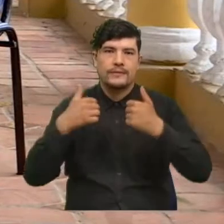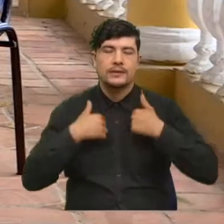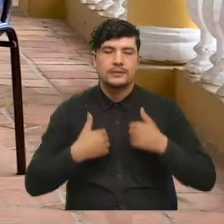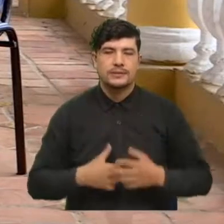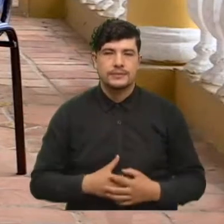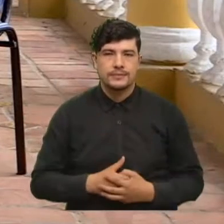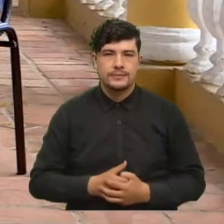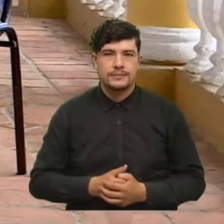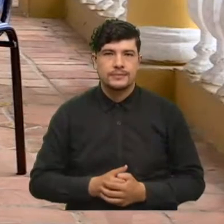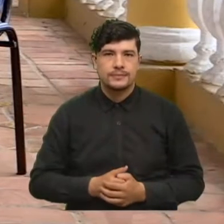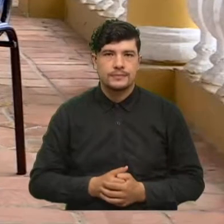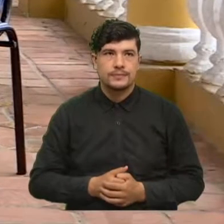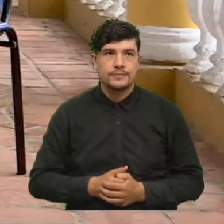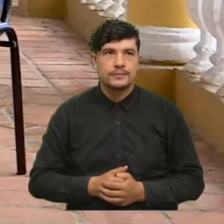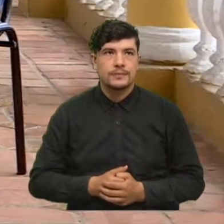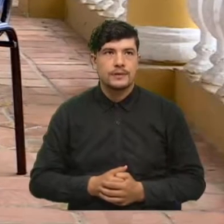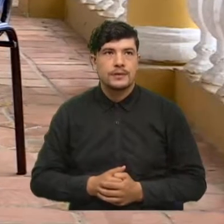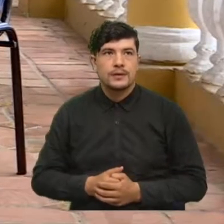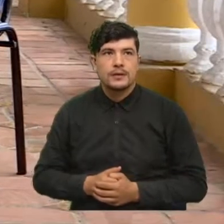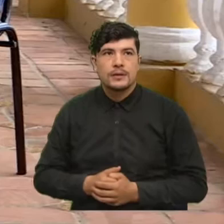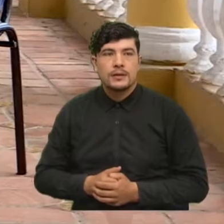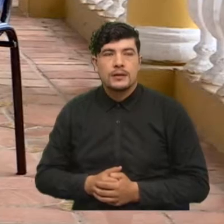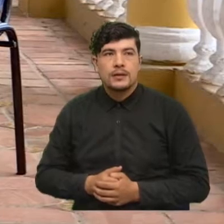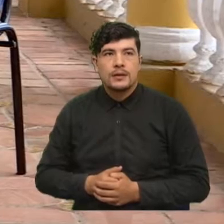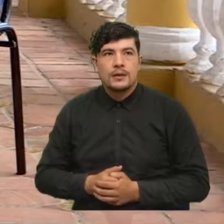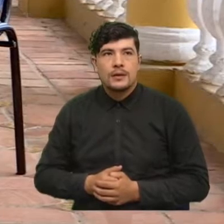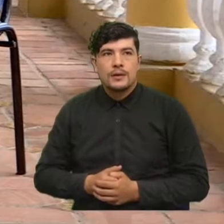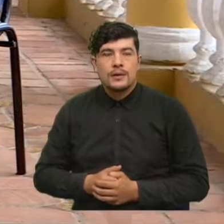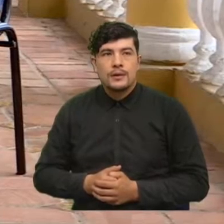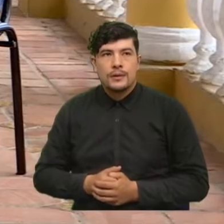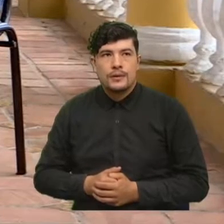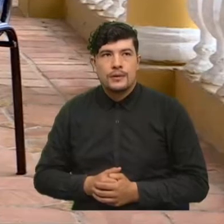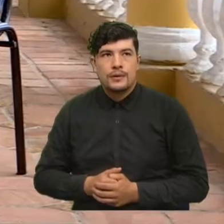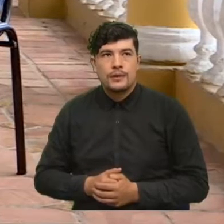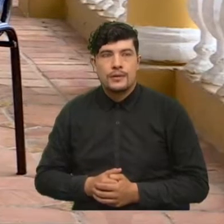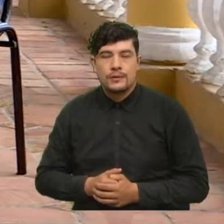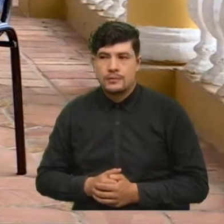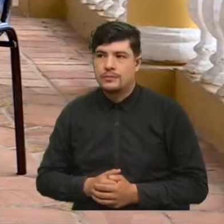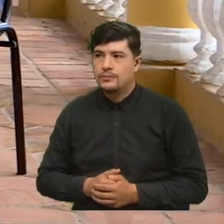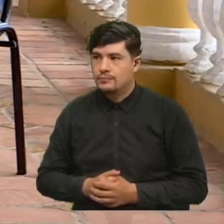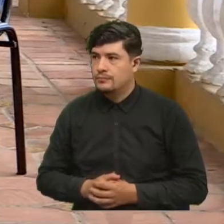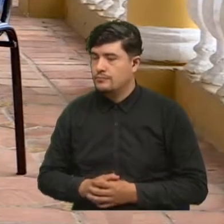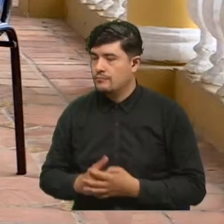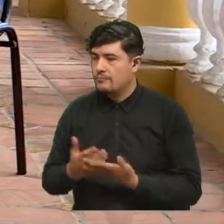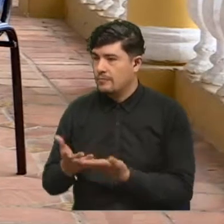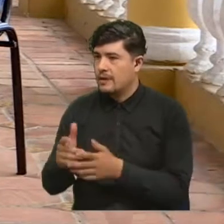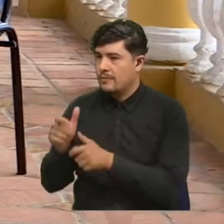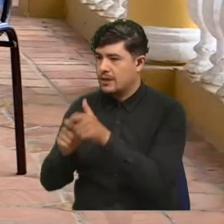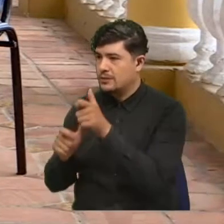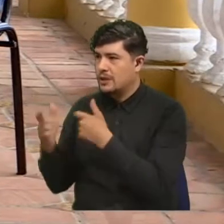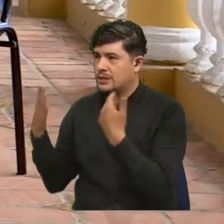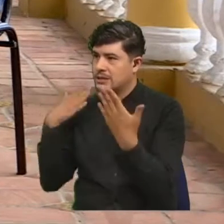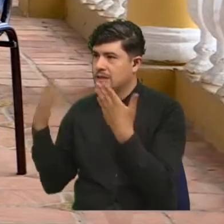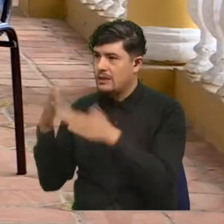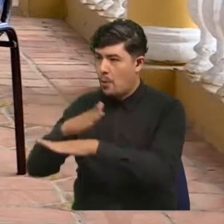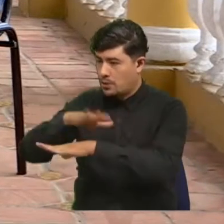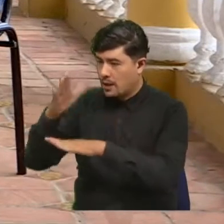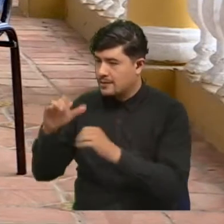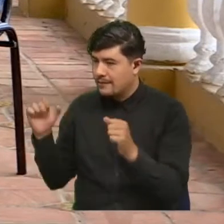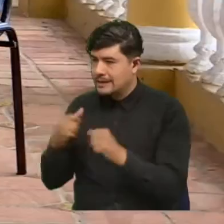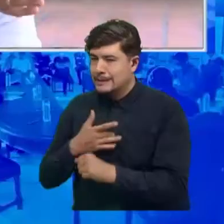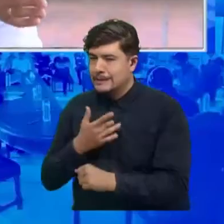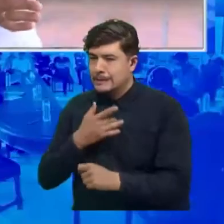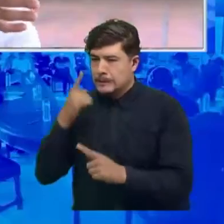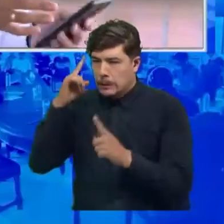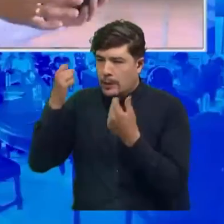la duda grande para los campesinos de esta zona de páramo es yo qué voy a hacer pero ahí está y ahí se va a tener el acompañamiento y está la inversión